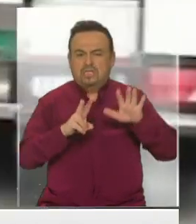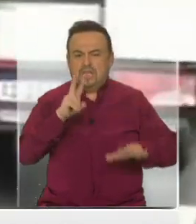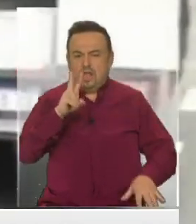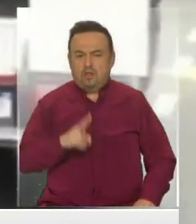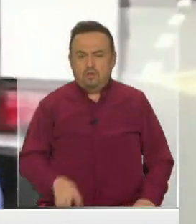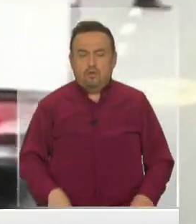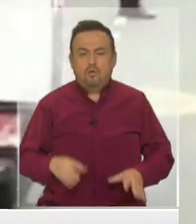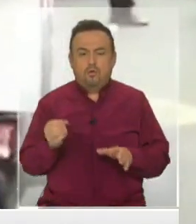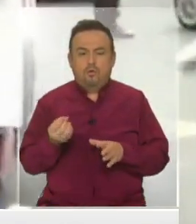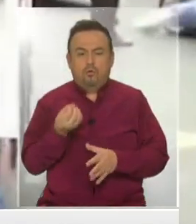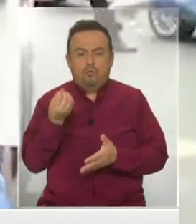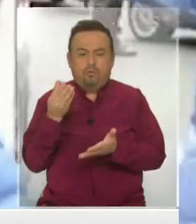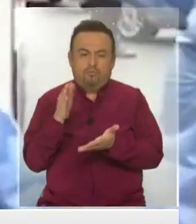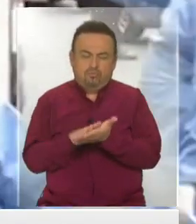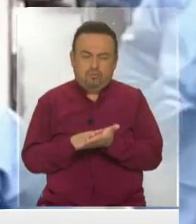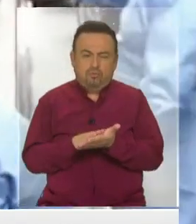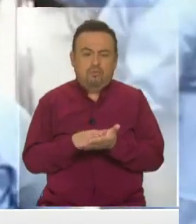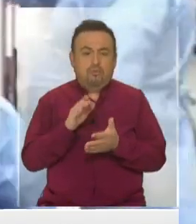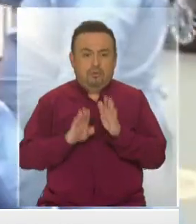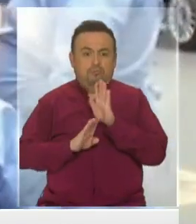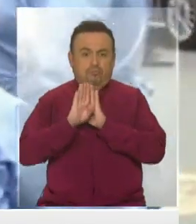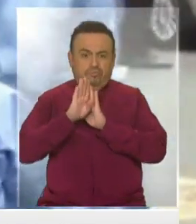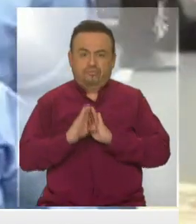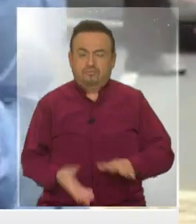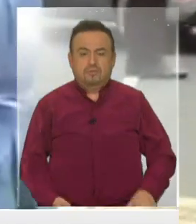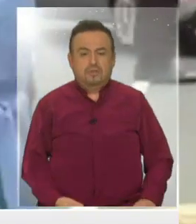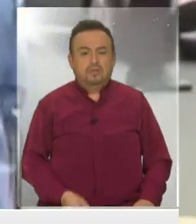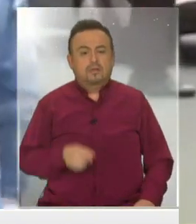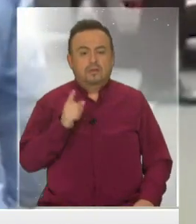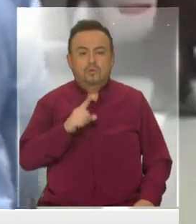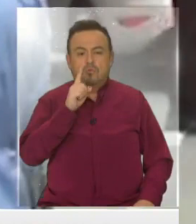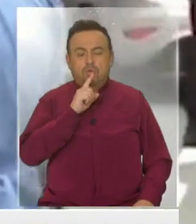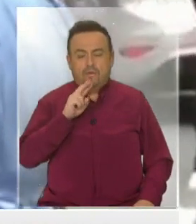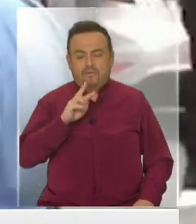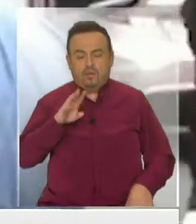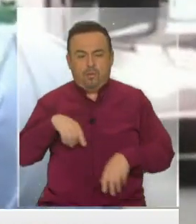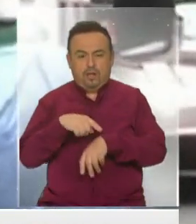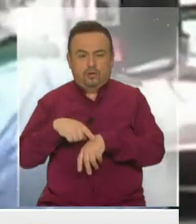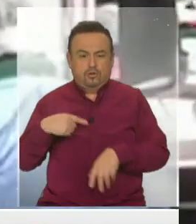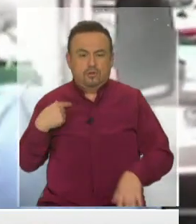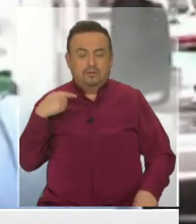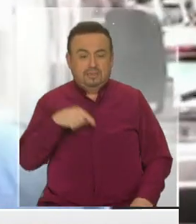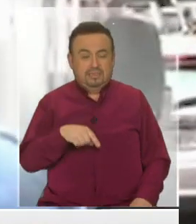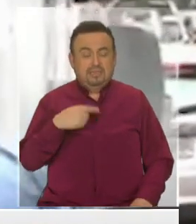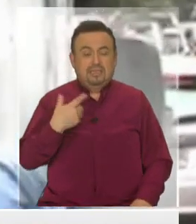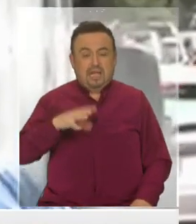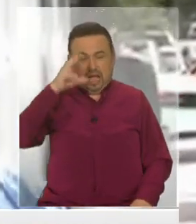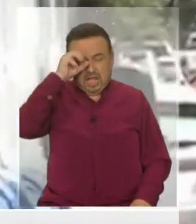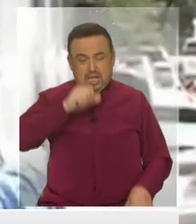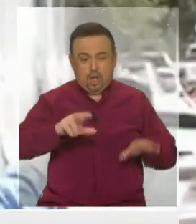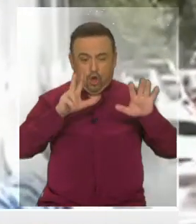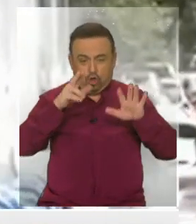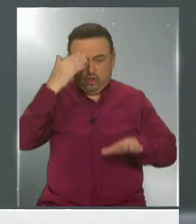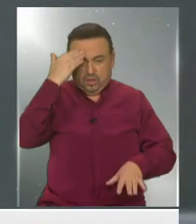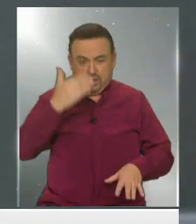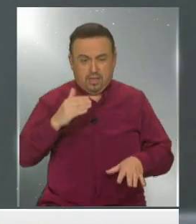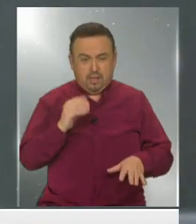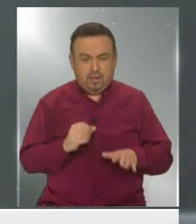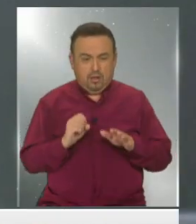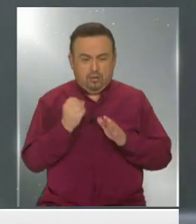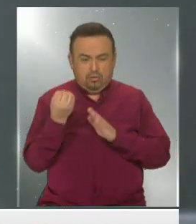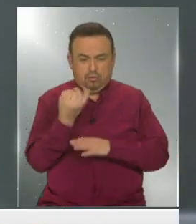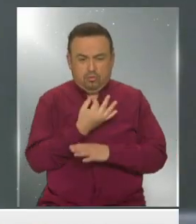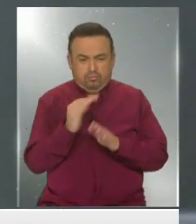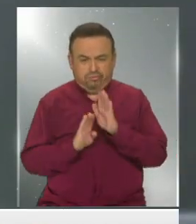nuevos muertos también también en las últimas 24 horas argentina llevaba ocho días con cifras de